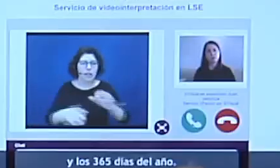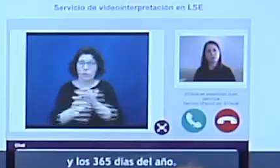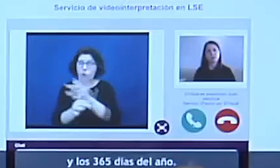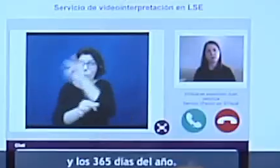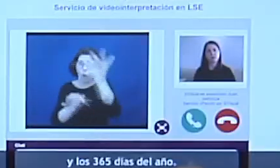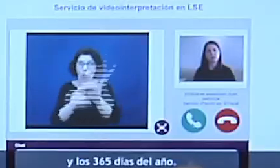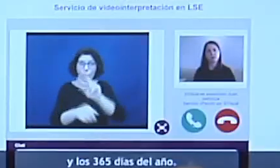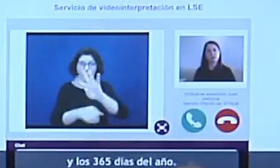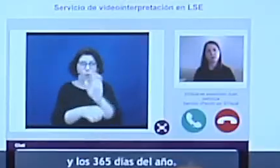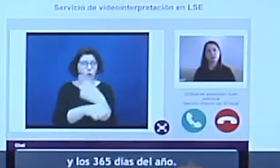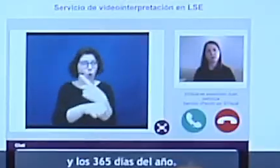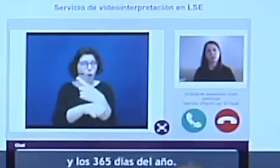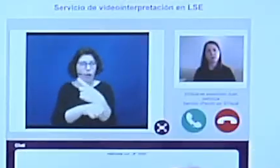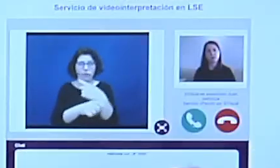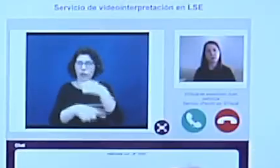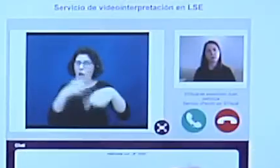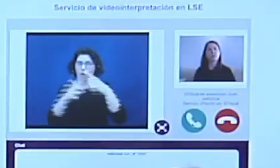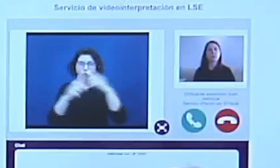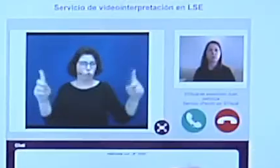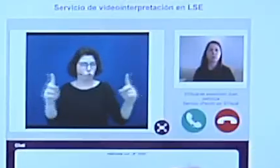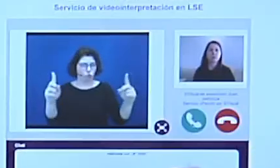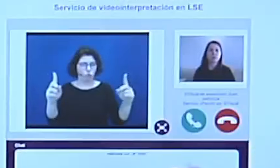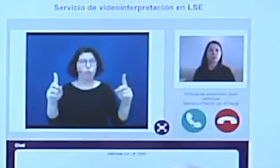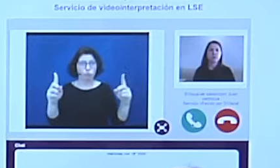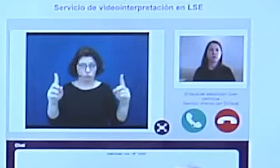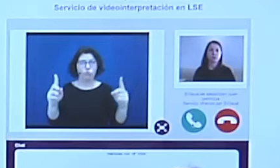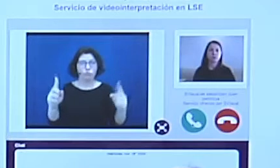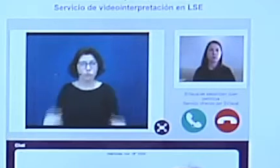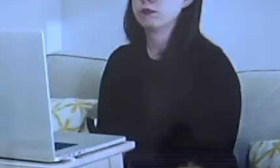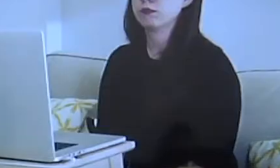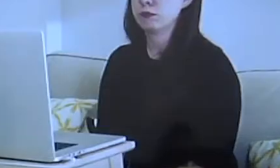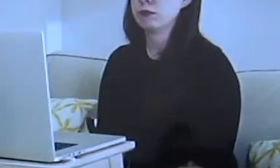los 365 días del año.